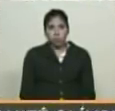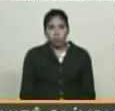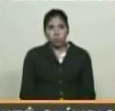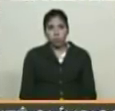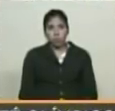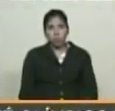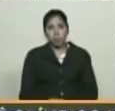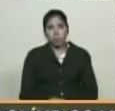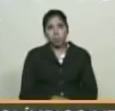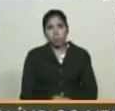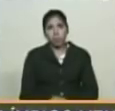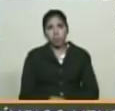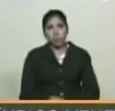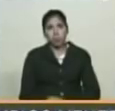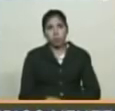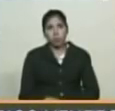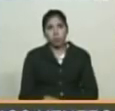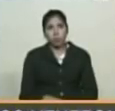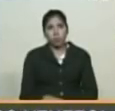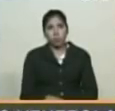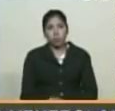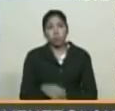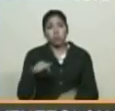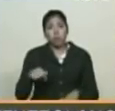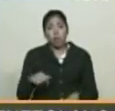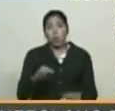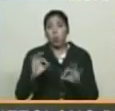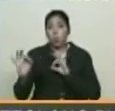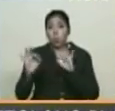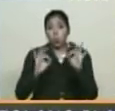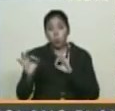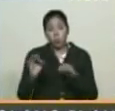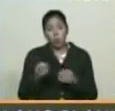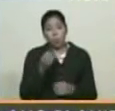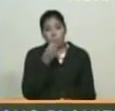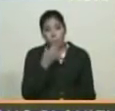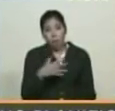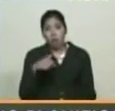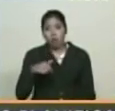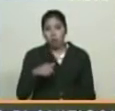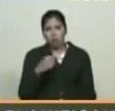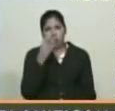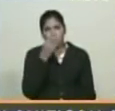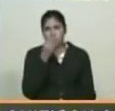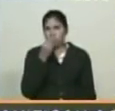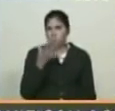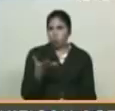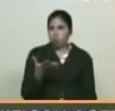Venimos a este acto en este histórico lugar del Teatro Nacional. Hermoso.